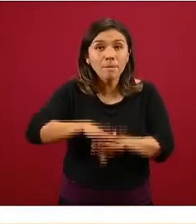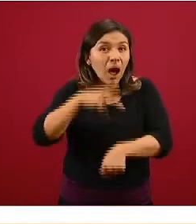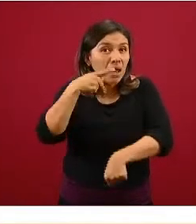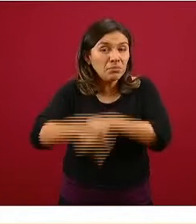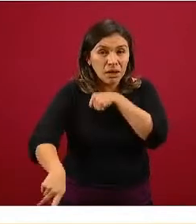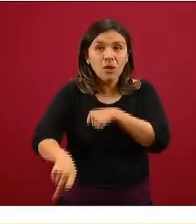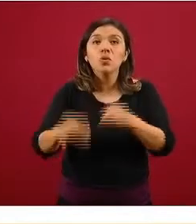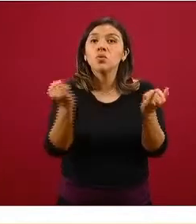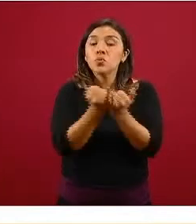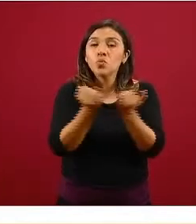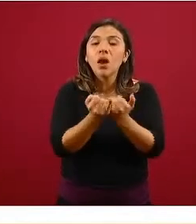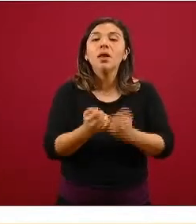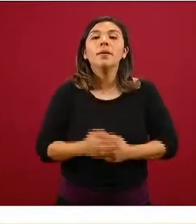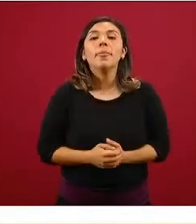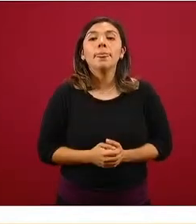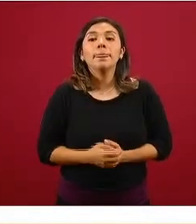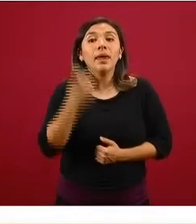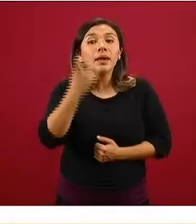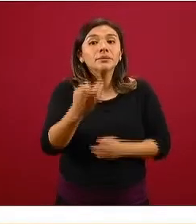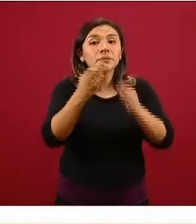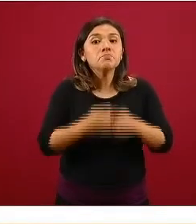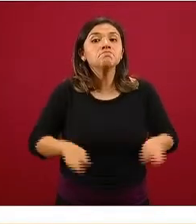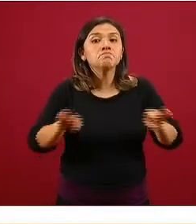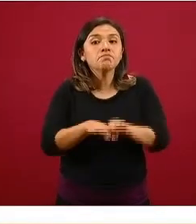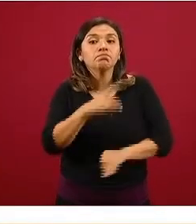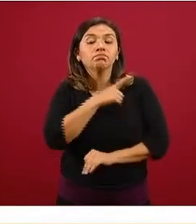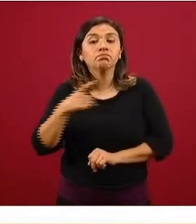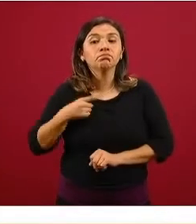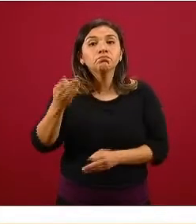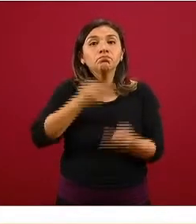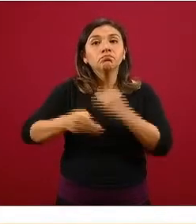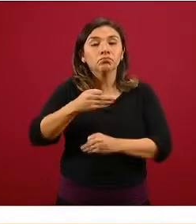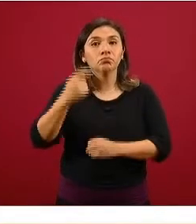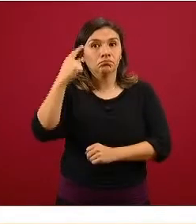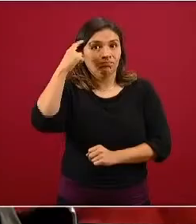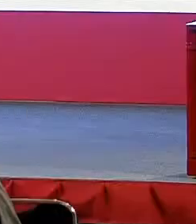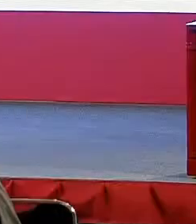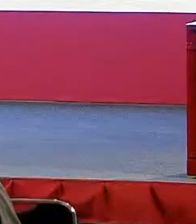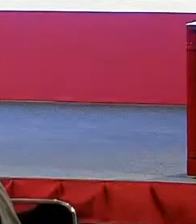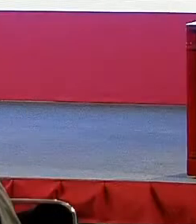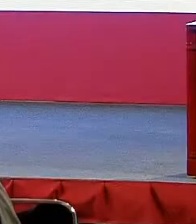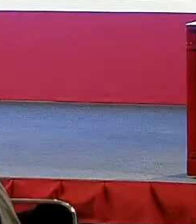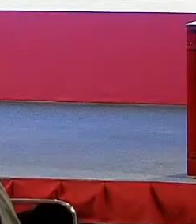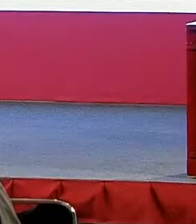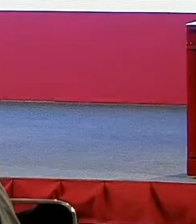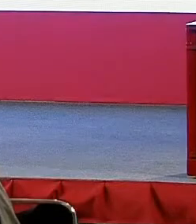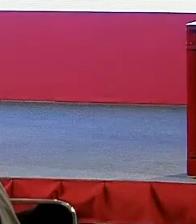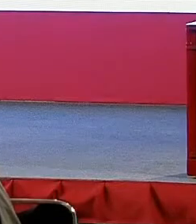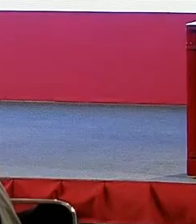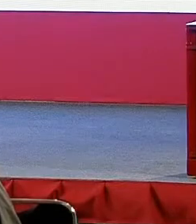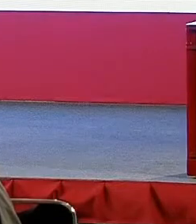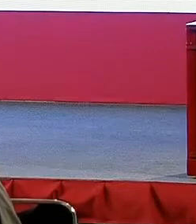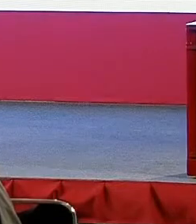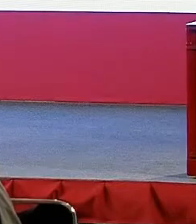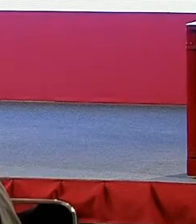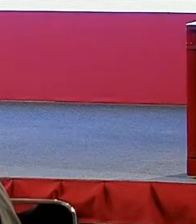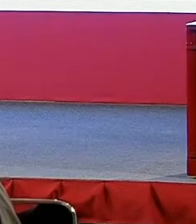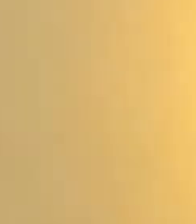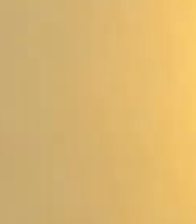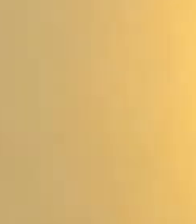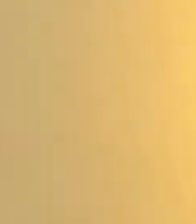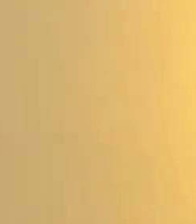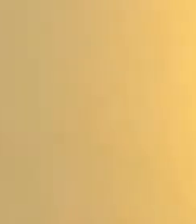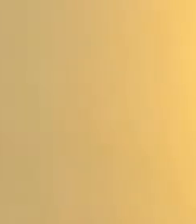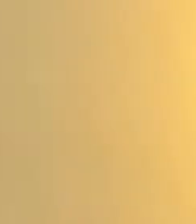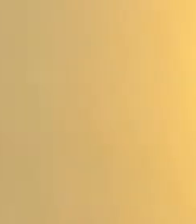específicamente, y es muy importante que nosotros estemos muy conscientes de en dónde se adquiere el alcohol que consumimos, en cualquier